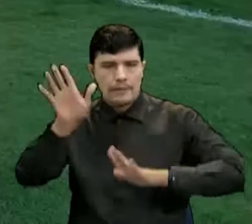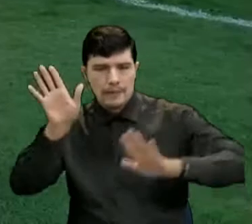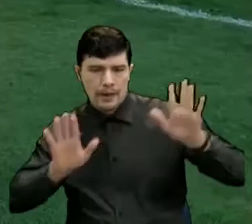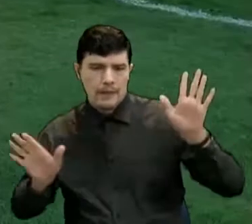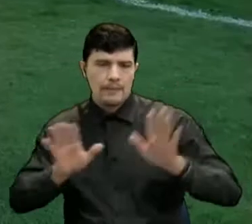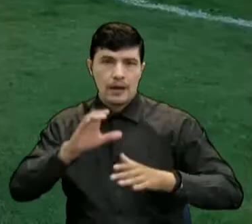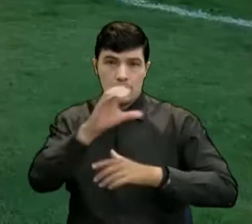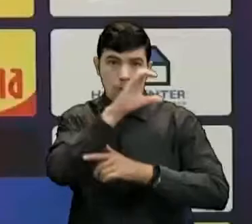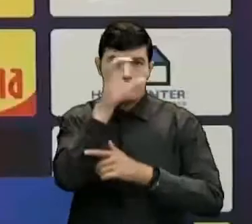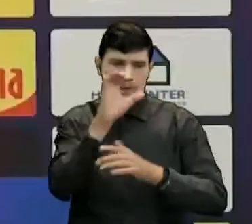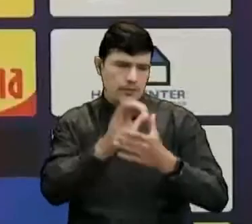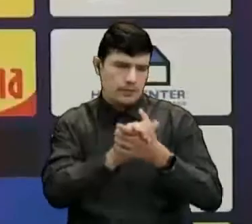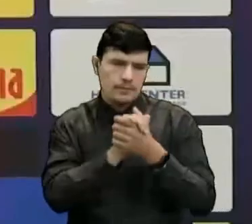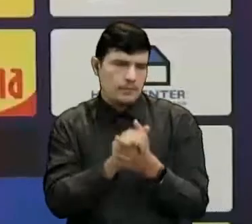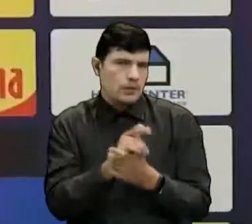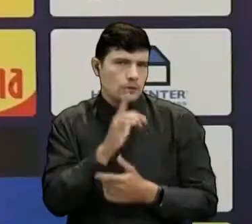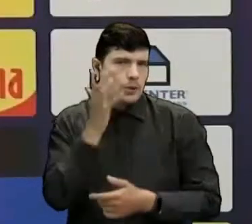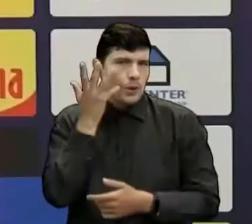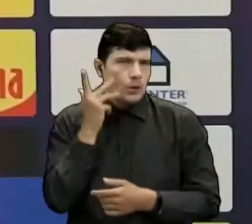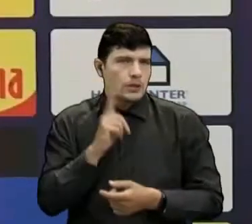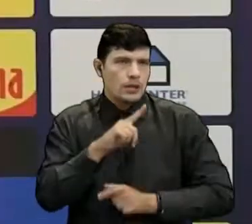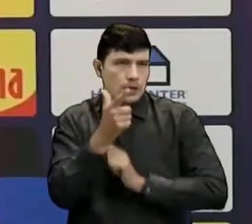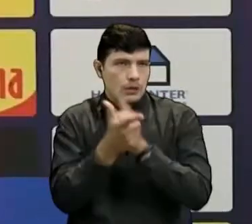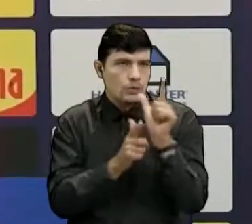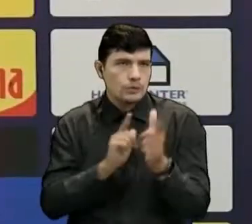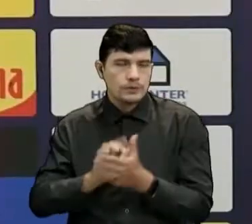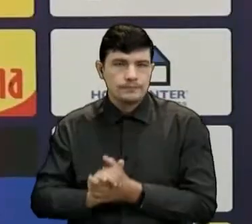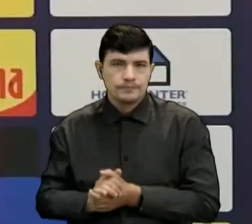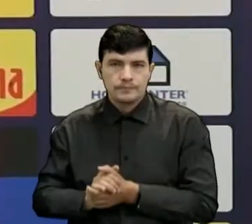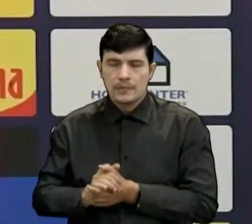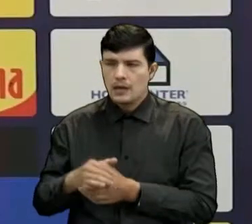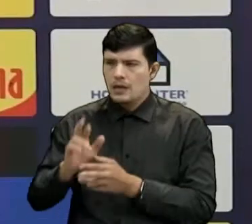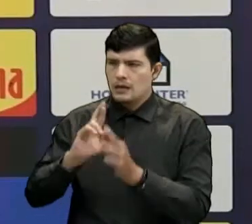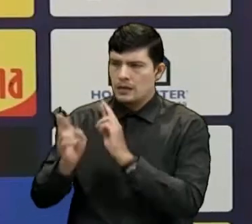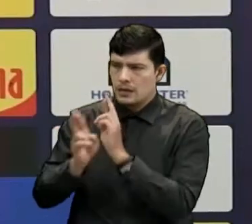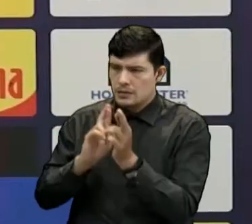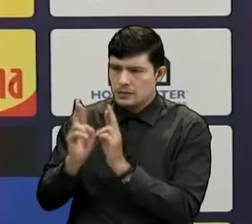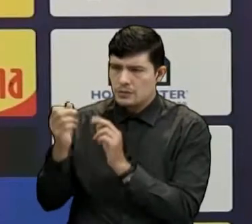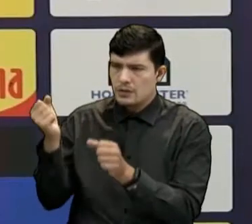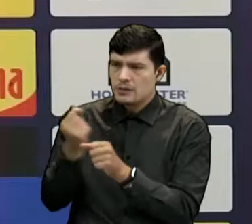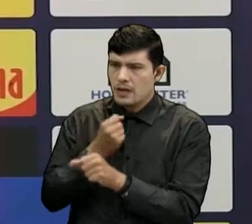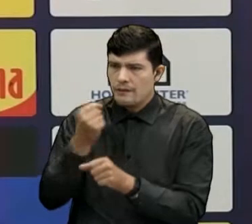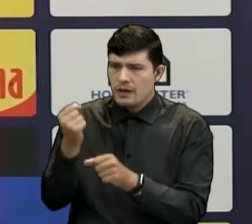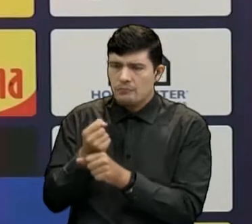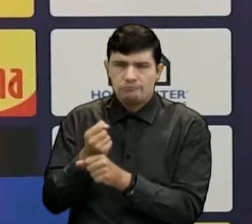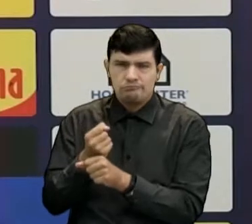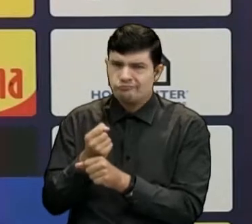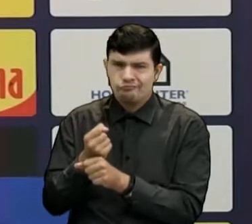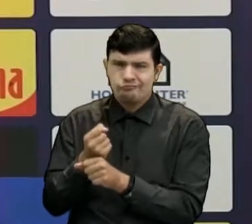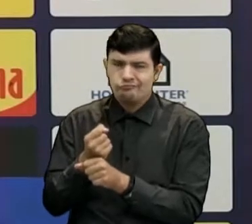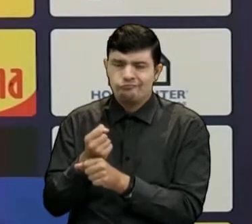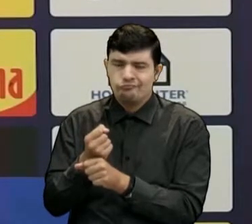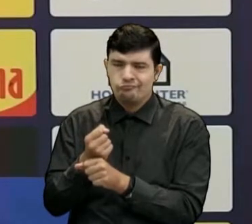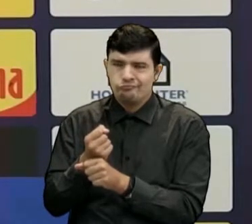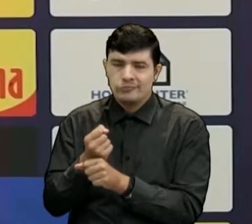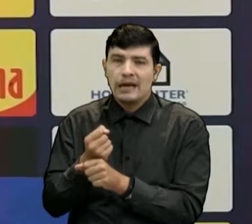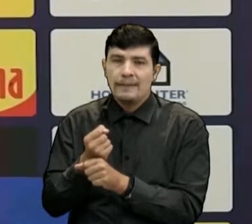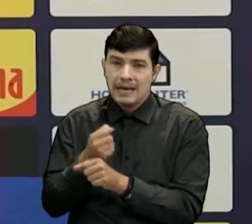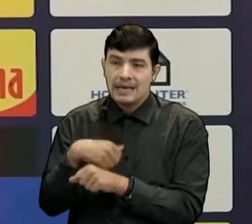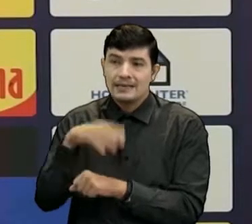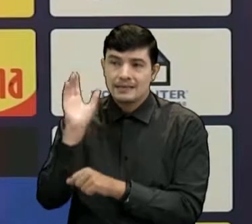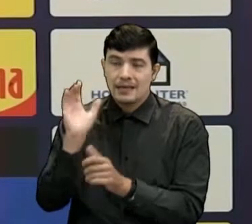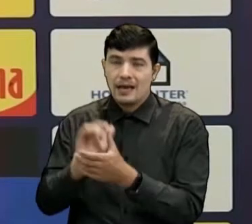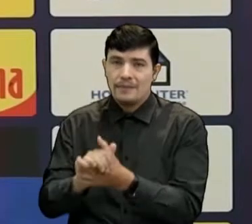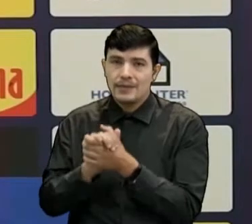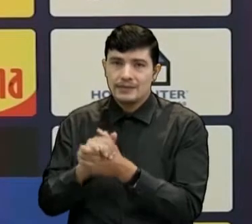compiten por el puesto. Sin duda, más allá de una relación laboral, como puede llamarse, tengo una amistad